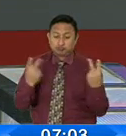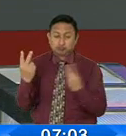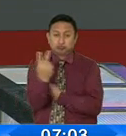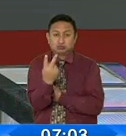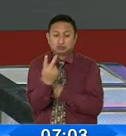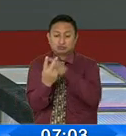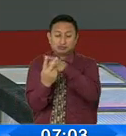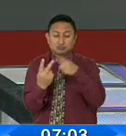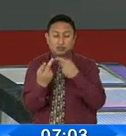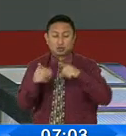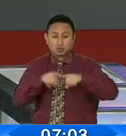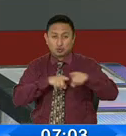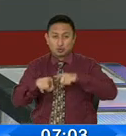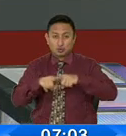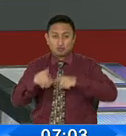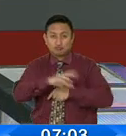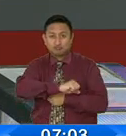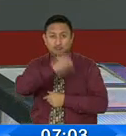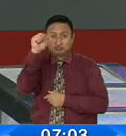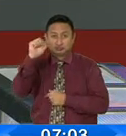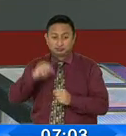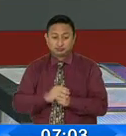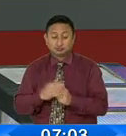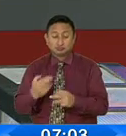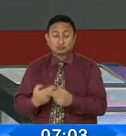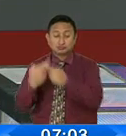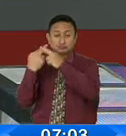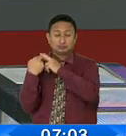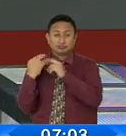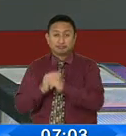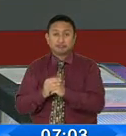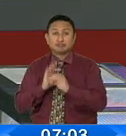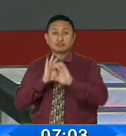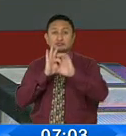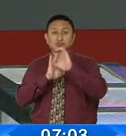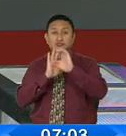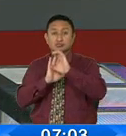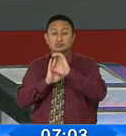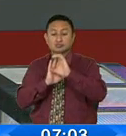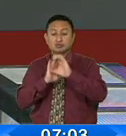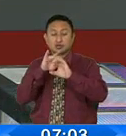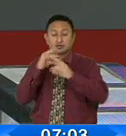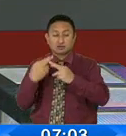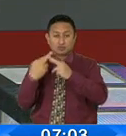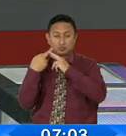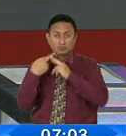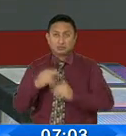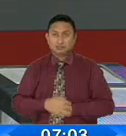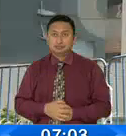el concurso de méritos y oposición que estará a cargo del Consejo de Participación Ciudadana y Control Social.